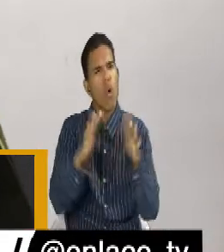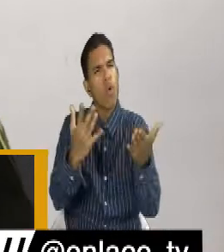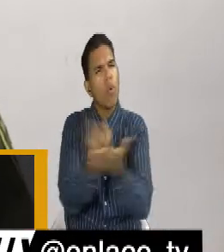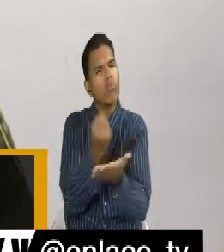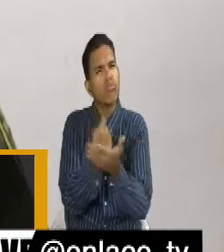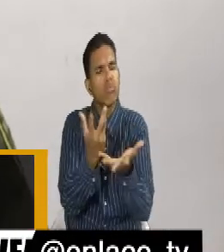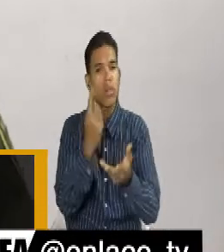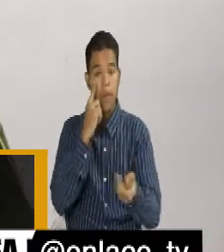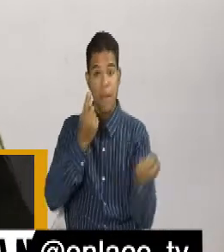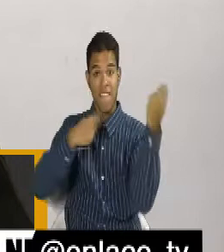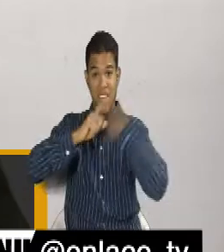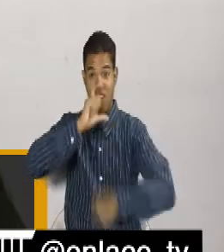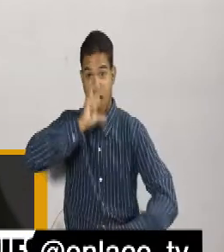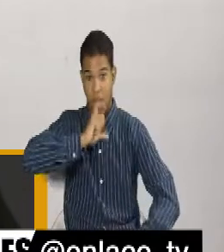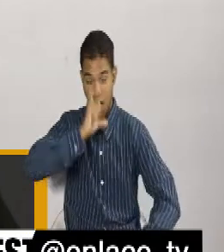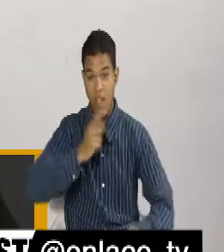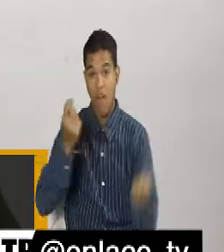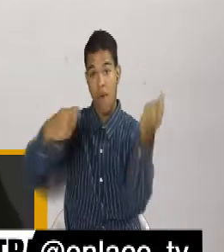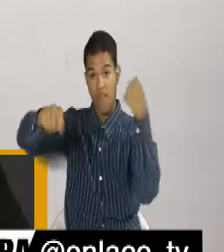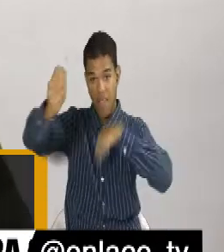vendiendo lechonas,